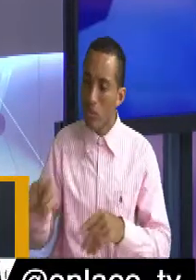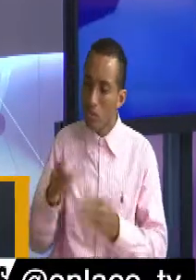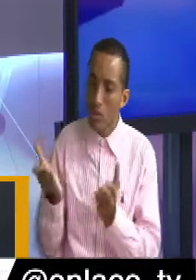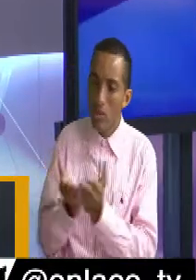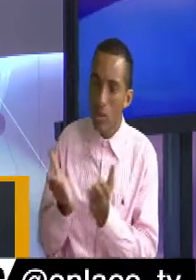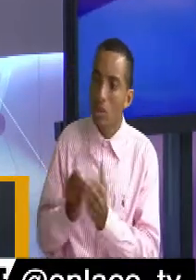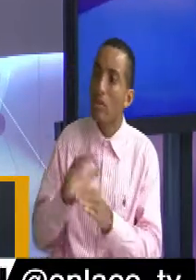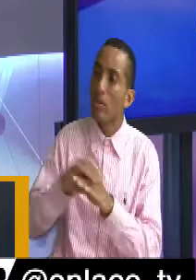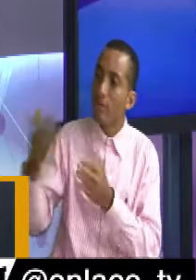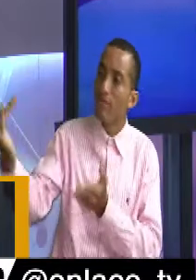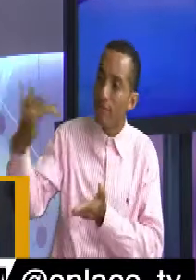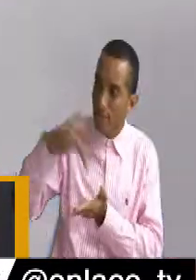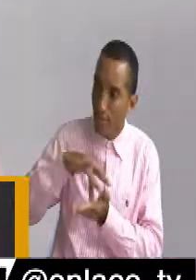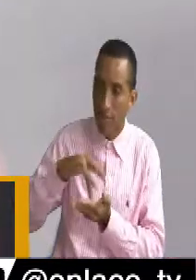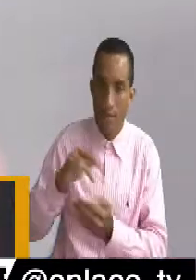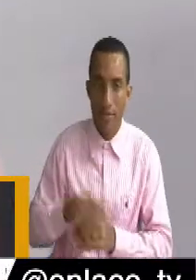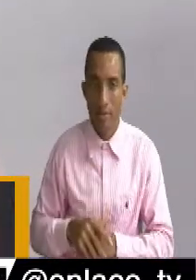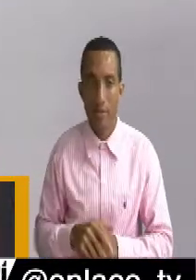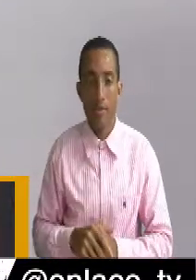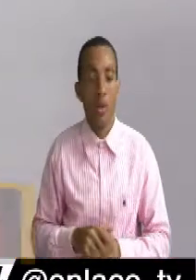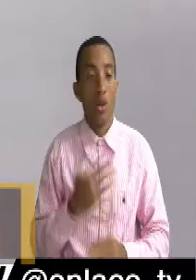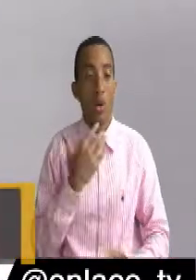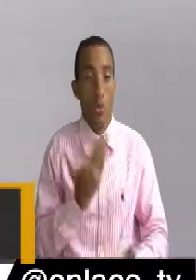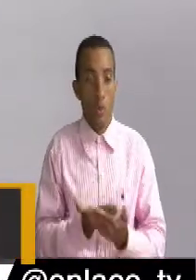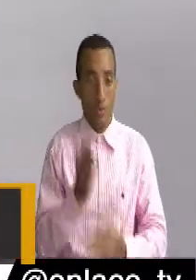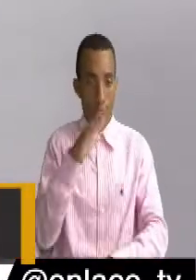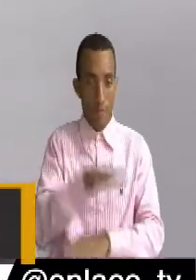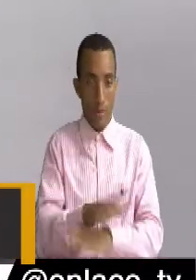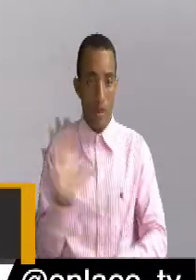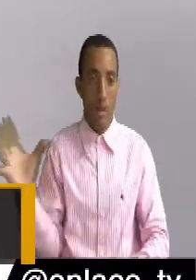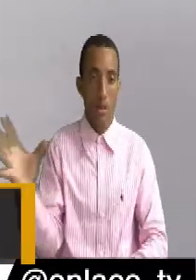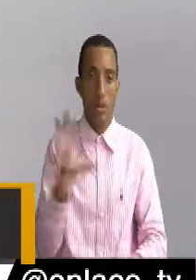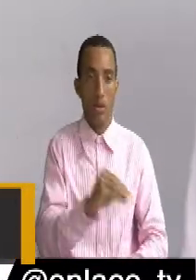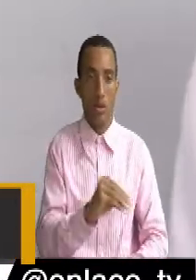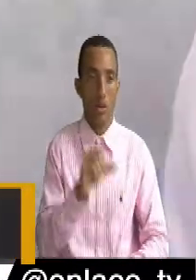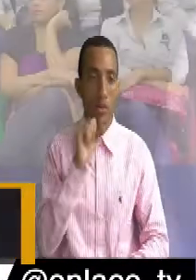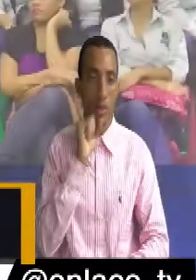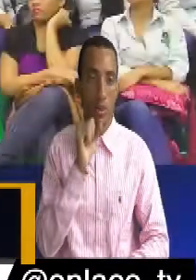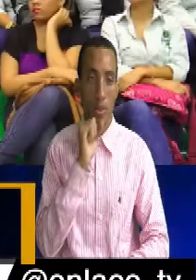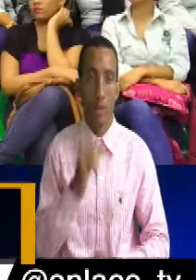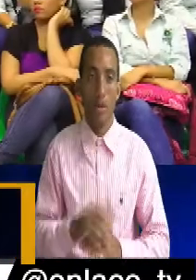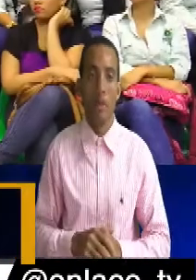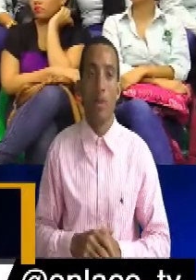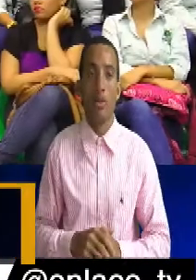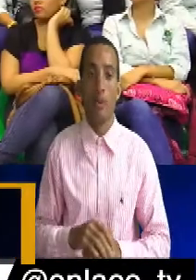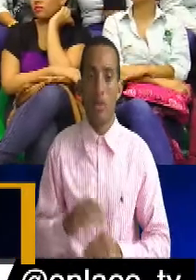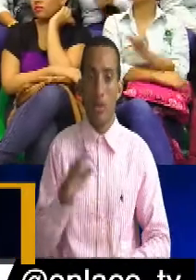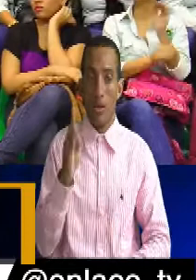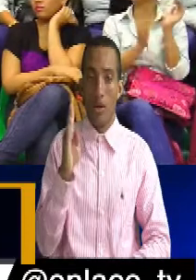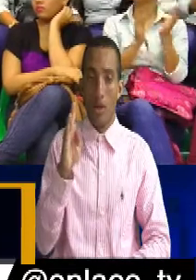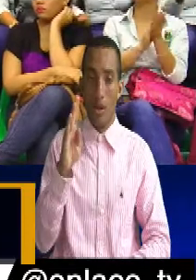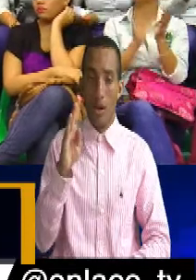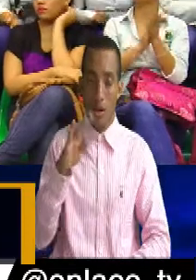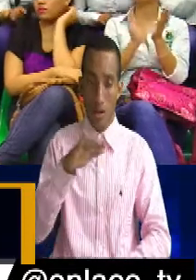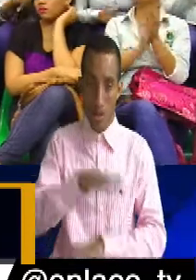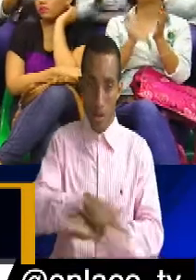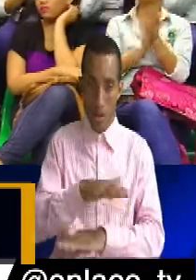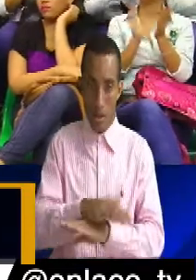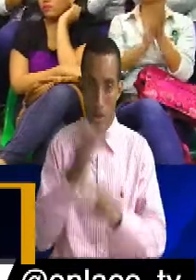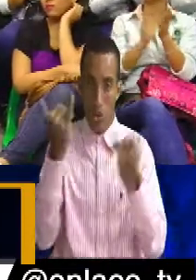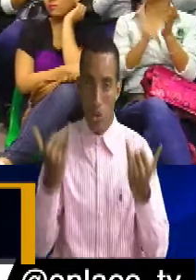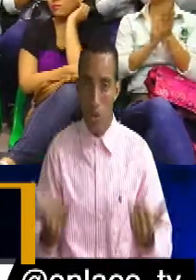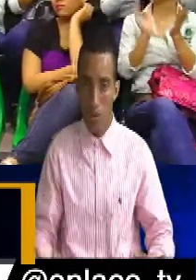citados. Buenas tardes. Buenas tardes para todos los barranqueños que nos escuchan en este momento. Sí, en la tarde de hoy estamos